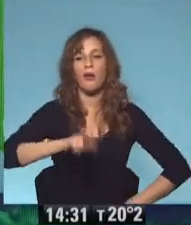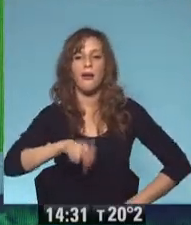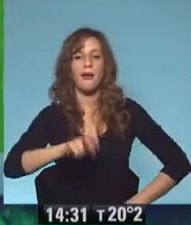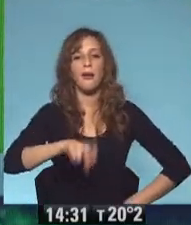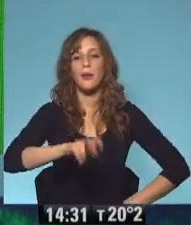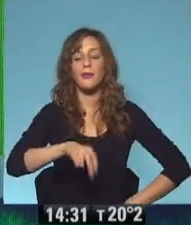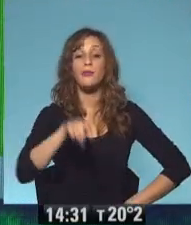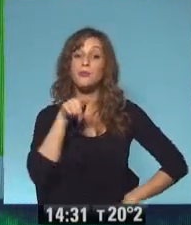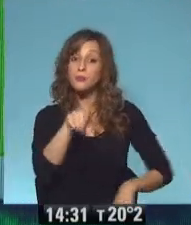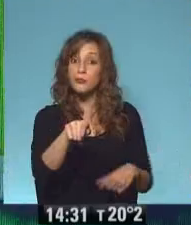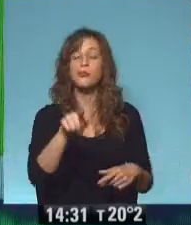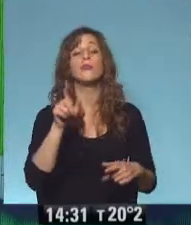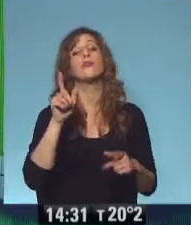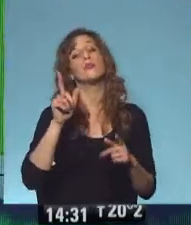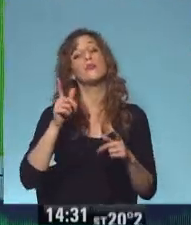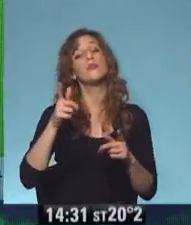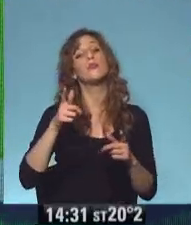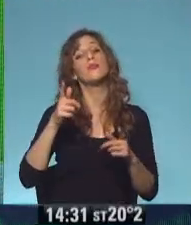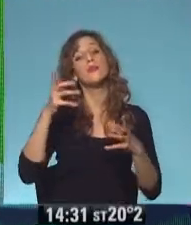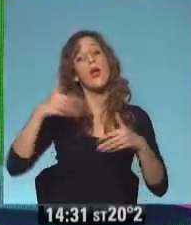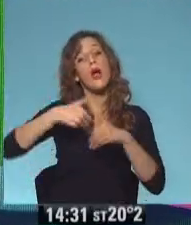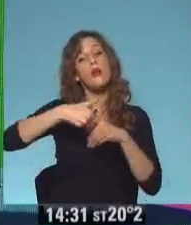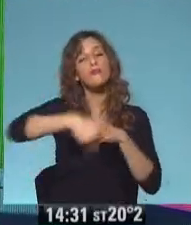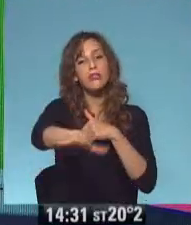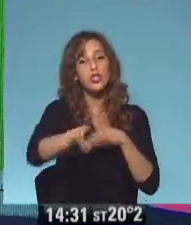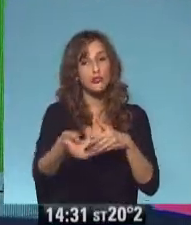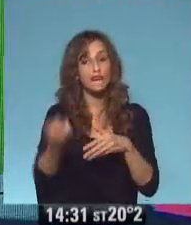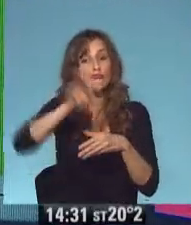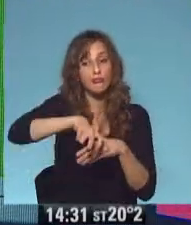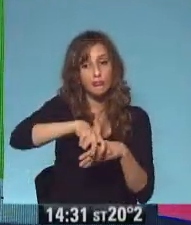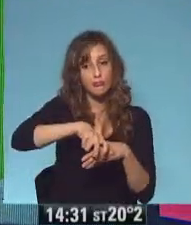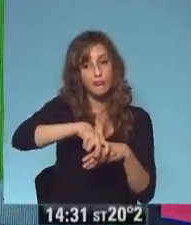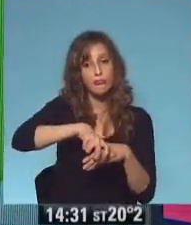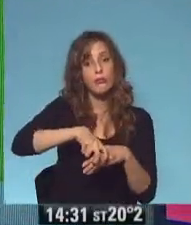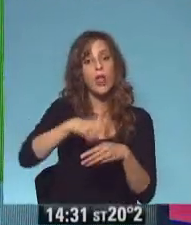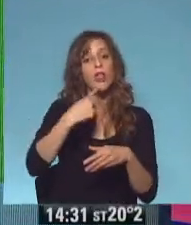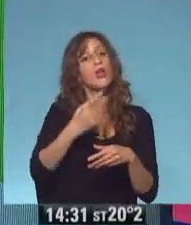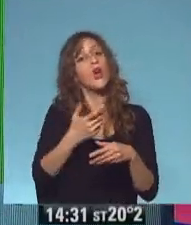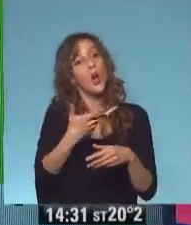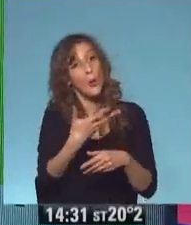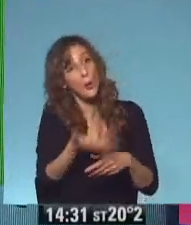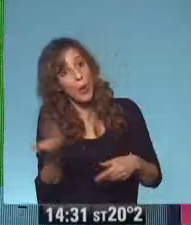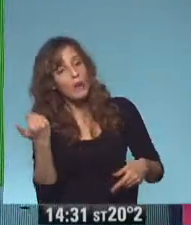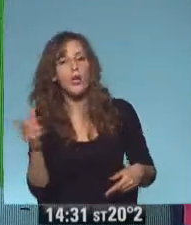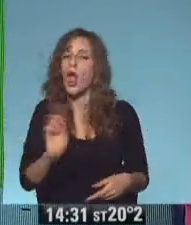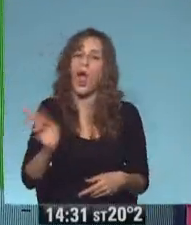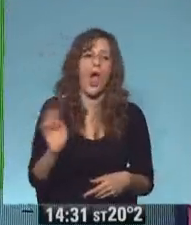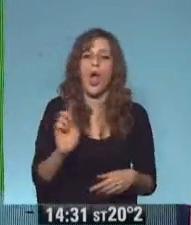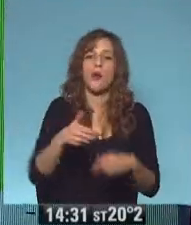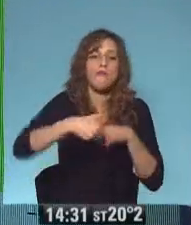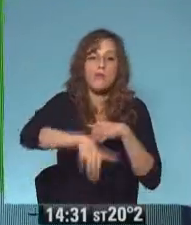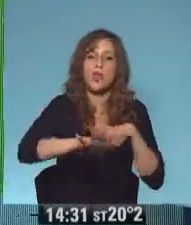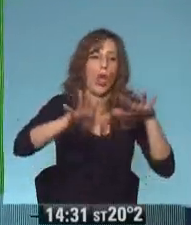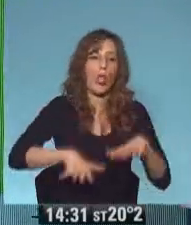pi, y llego a este colectivo. Sí, el colectivo, le digo, ¿me llevas? Y me dice, no, estoy acá parado, descansando. Perfecto, no te puedes